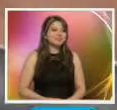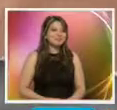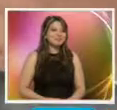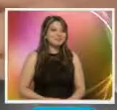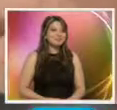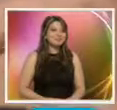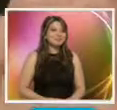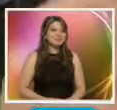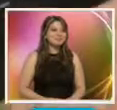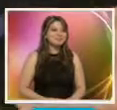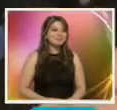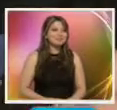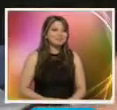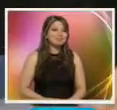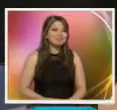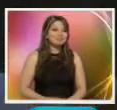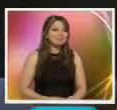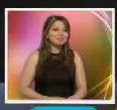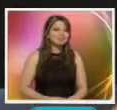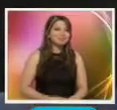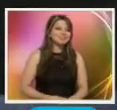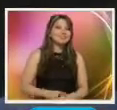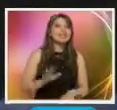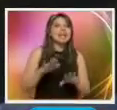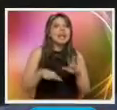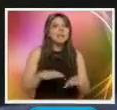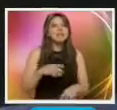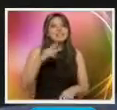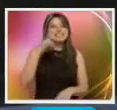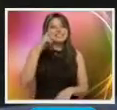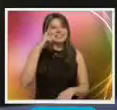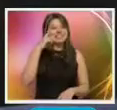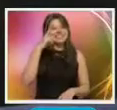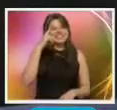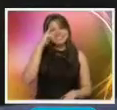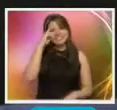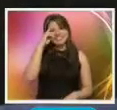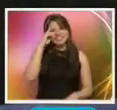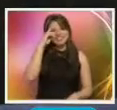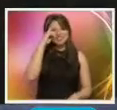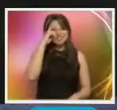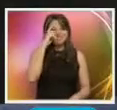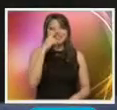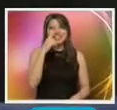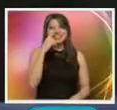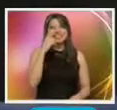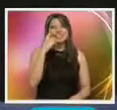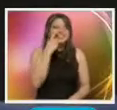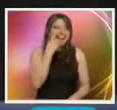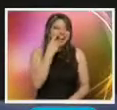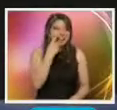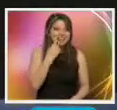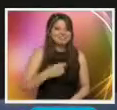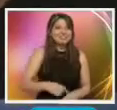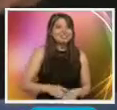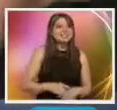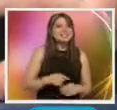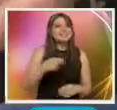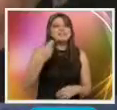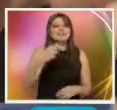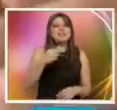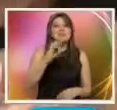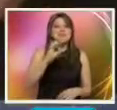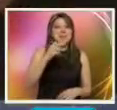Ahí está. Para mucha gente es raro, ¿no? El nombre de chimichanga. Sí, yo en la vida había escuchado esa palabra. Digo, a pesar de que es un platillo típico